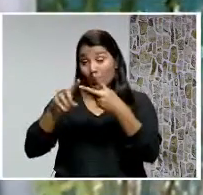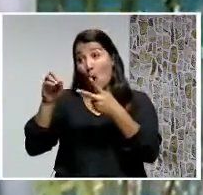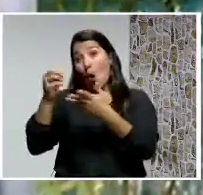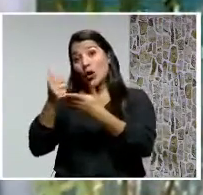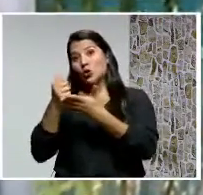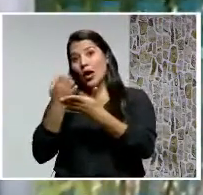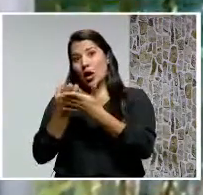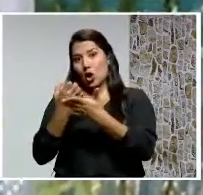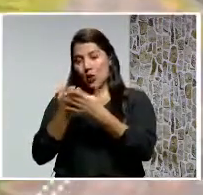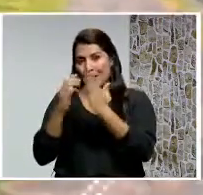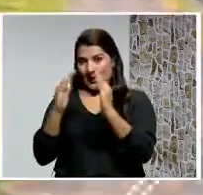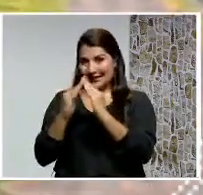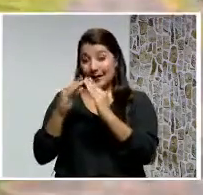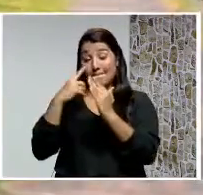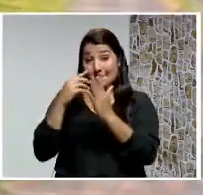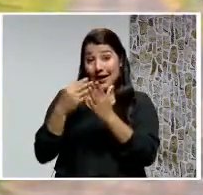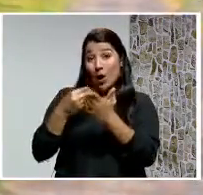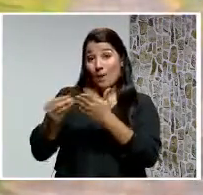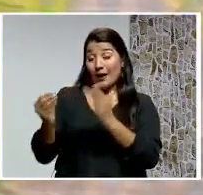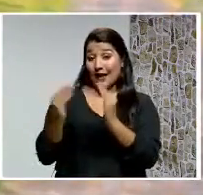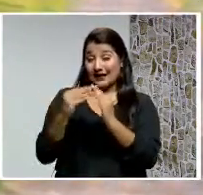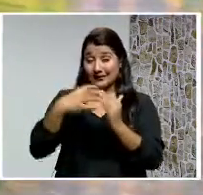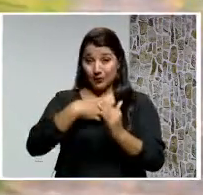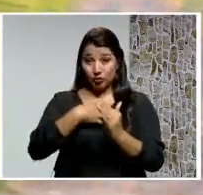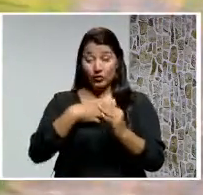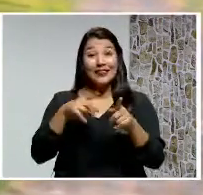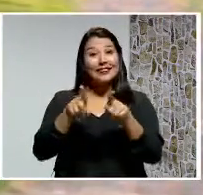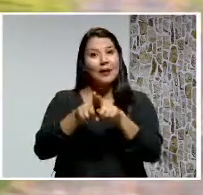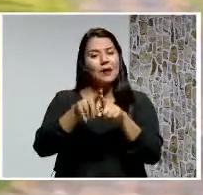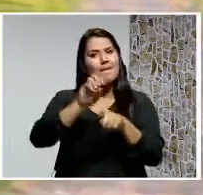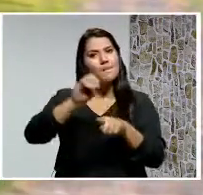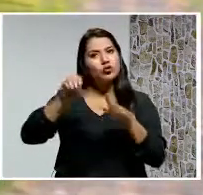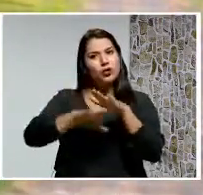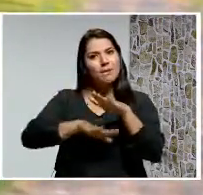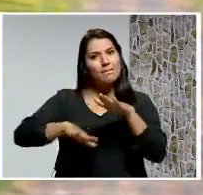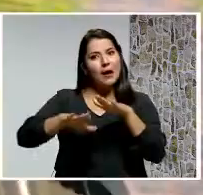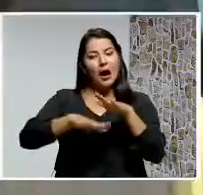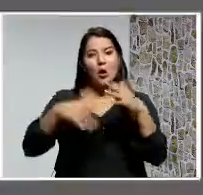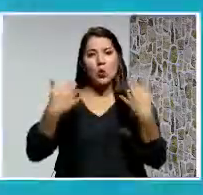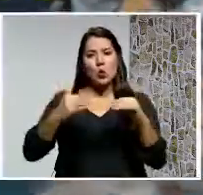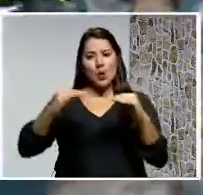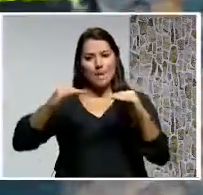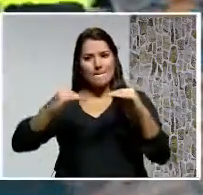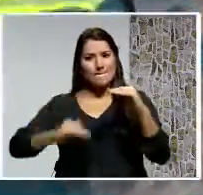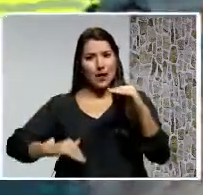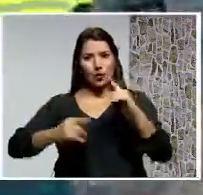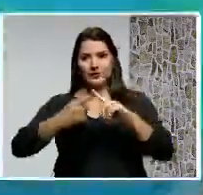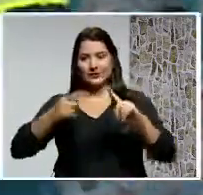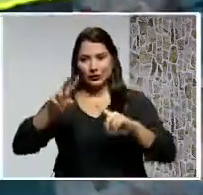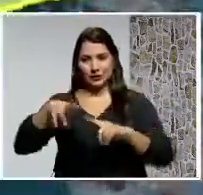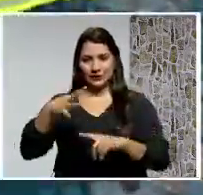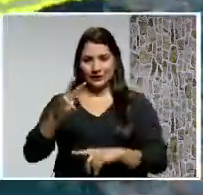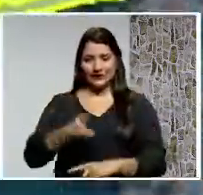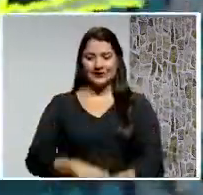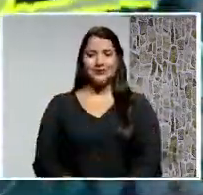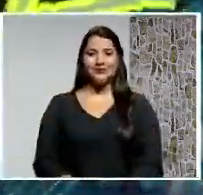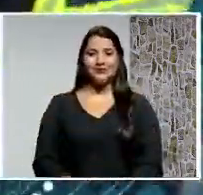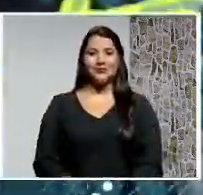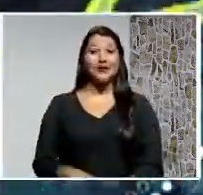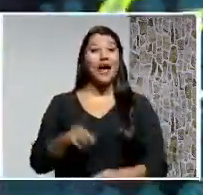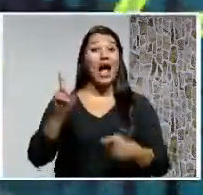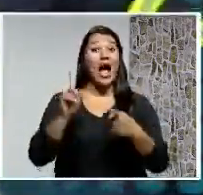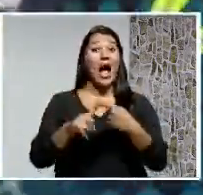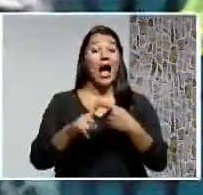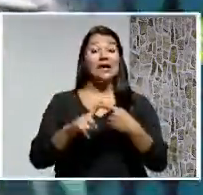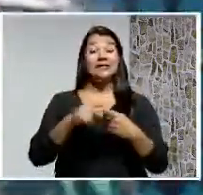propia. Además, la tasa básica pasiva alcanzó el punto más bajo desde el 2017. Hasta el mes de diciembre se